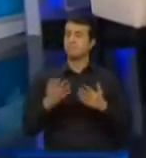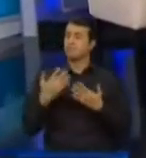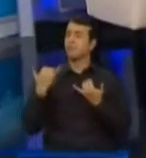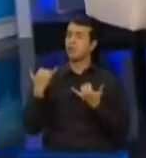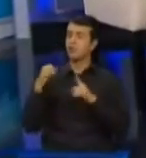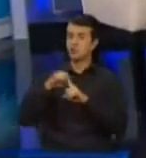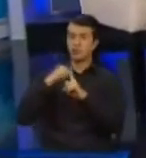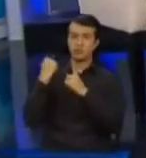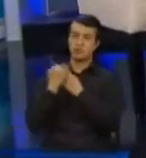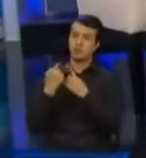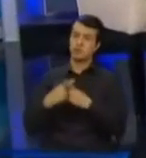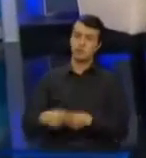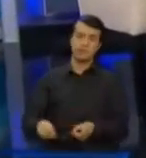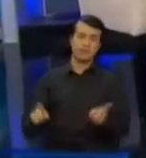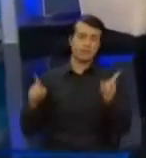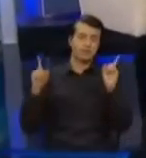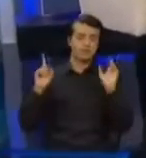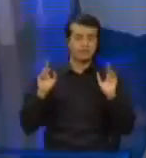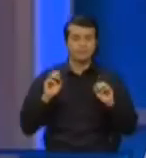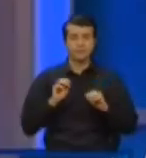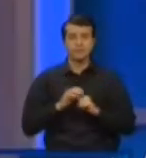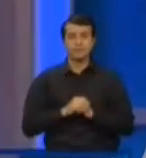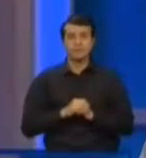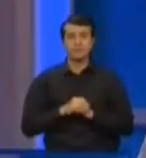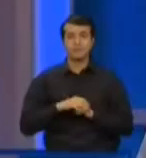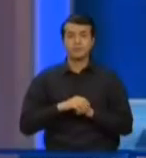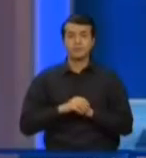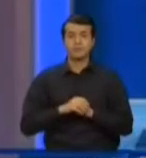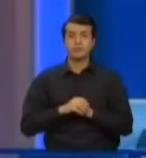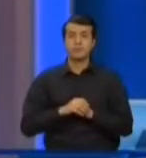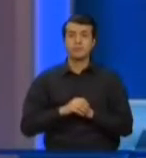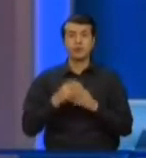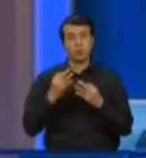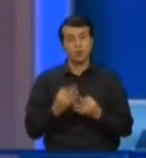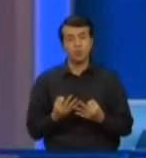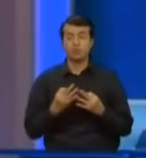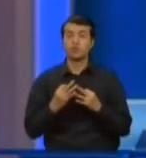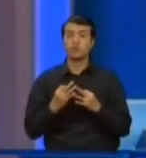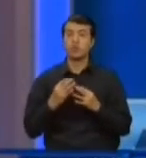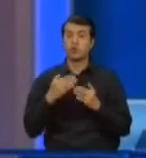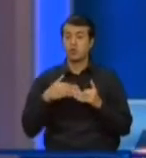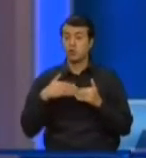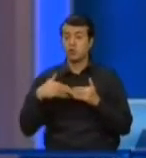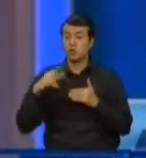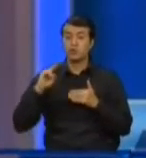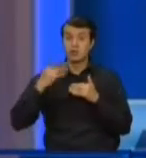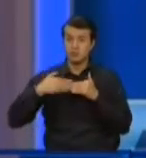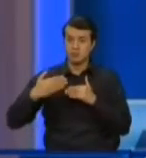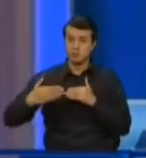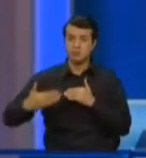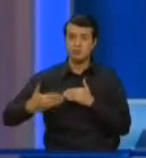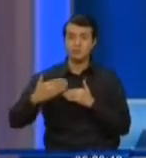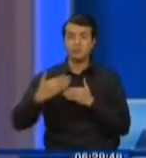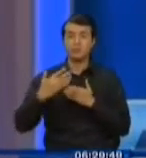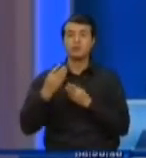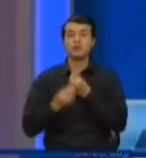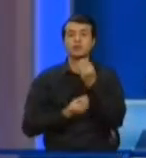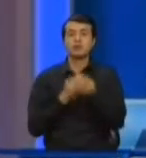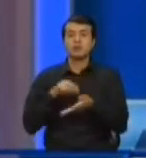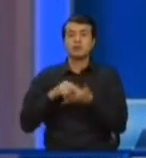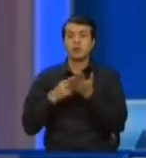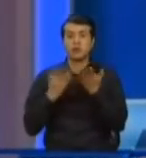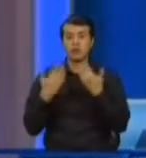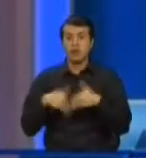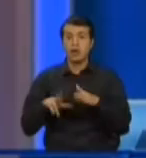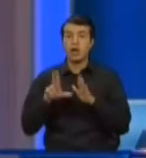situación distinta a partir de la segunda década del siglo XXI, que es la terminación del ciclo de